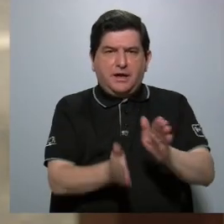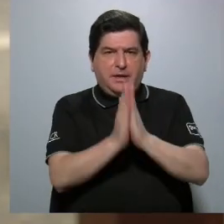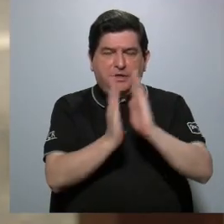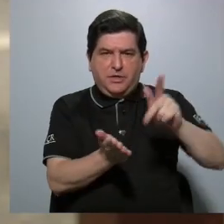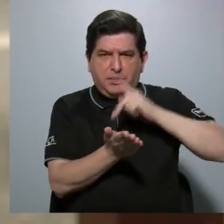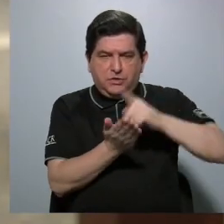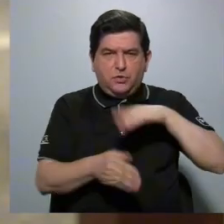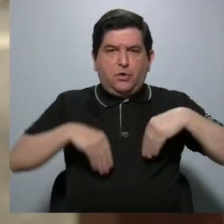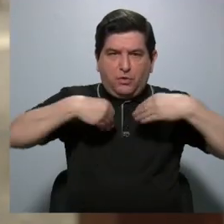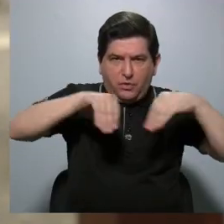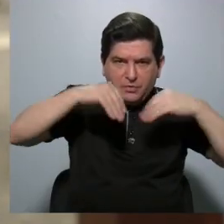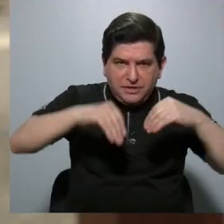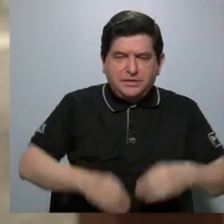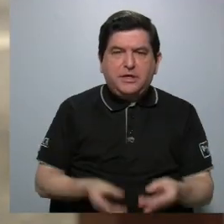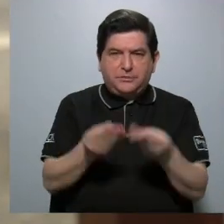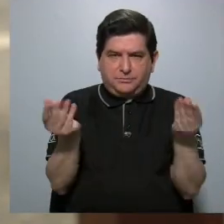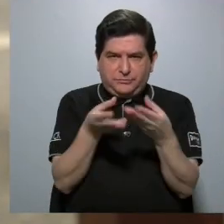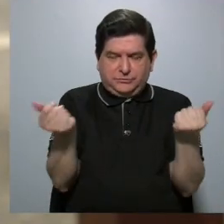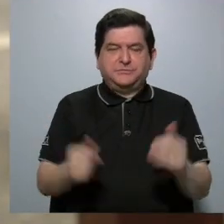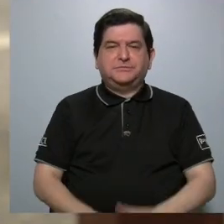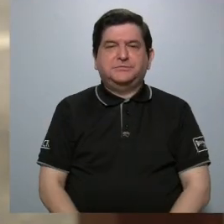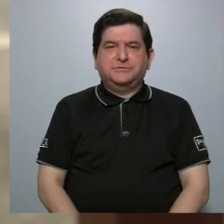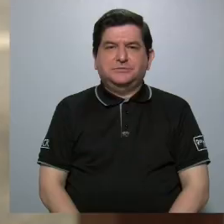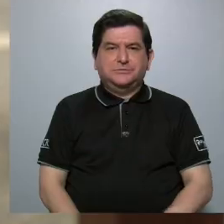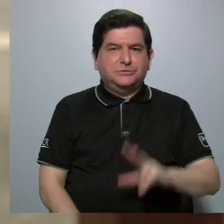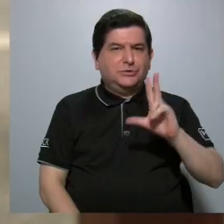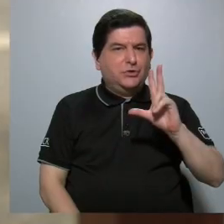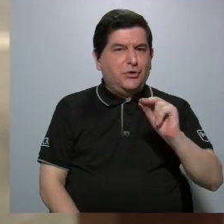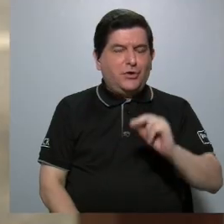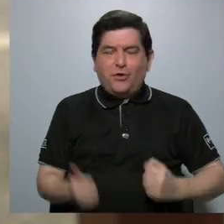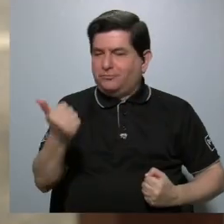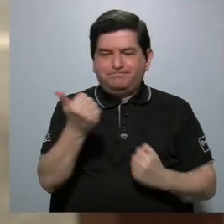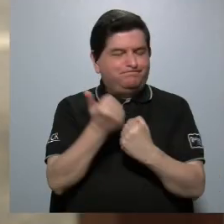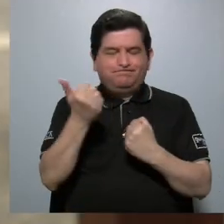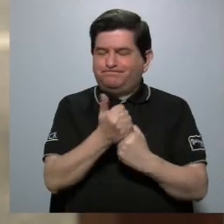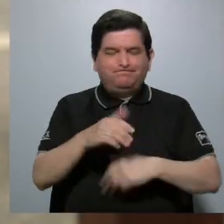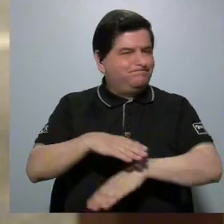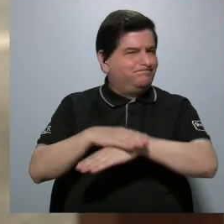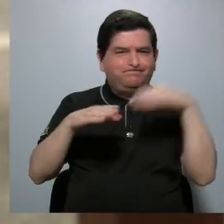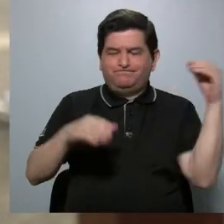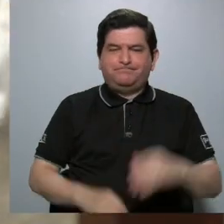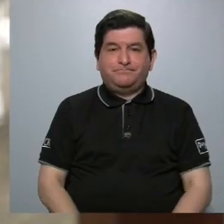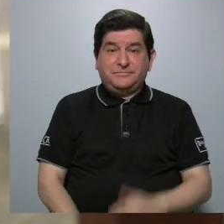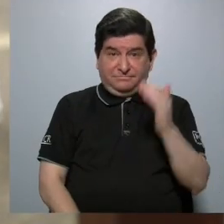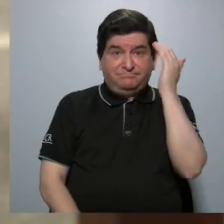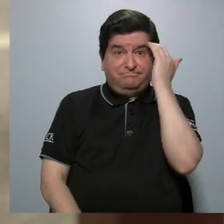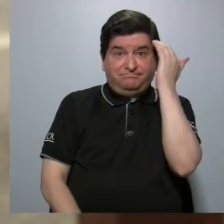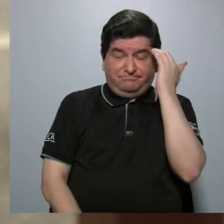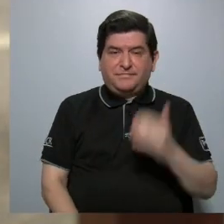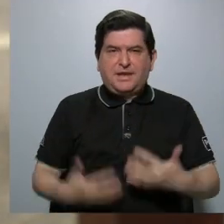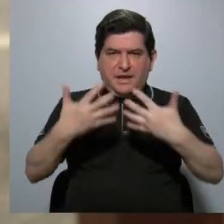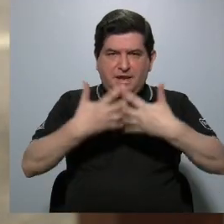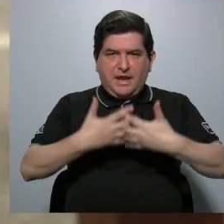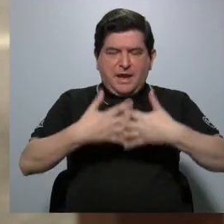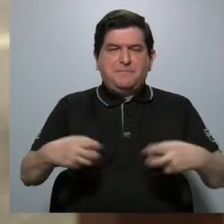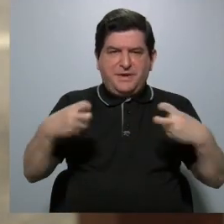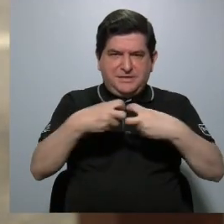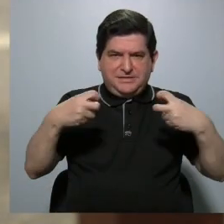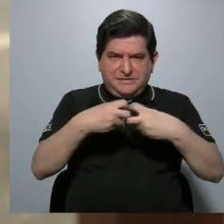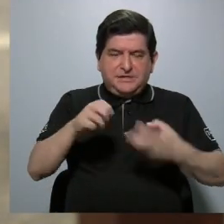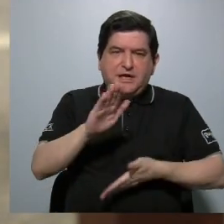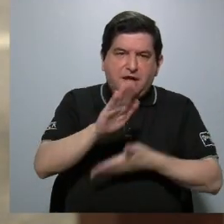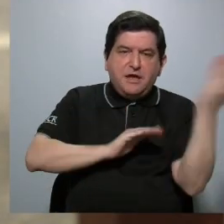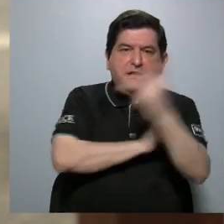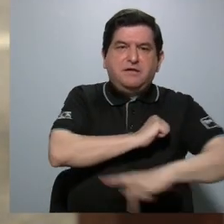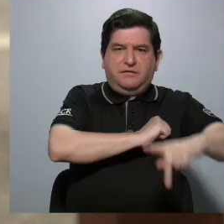vendiendo, lograremos producir. No vamos a tener mucho apoyo externo. Ya saben, algunas empresas de manufactura electrónica se